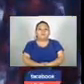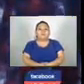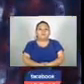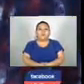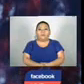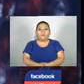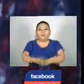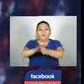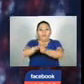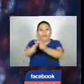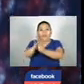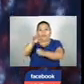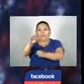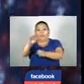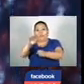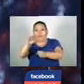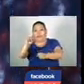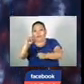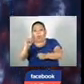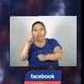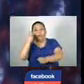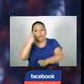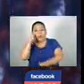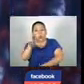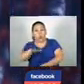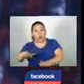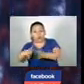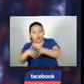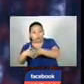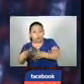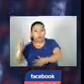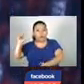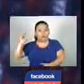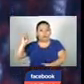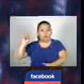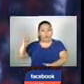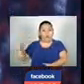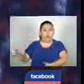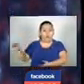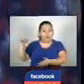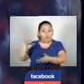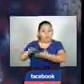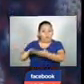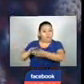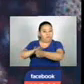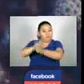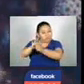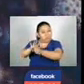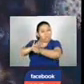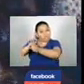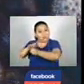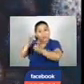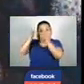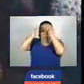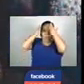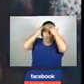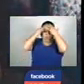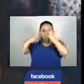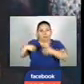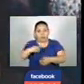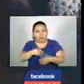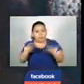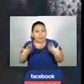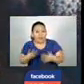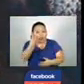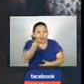La variante Delta en el condado de Los Ángeles está impulsando un aumento de nuevos casos, alarmando a funcionarios de salud pública. Ya van